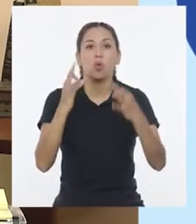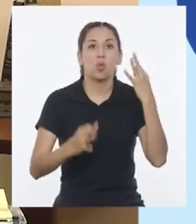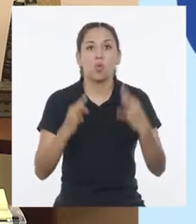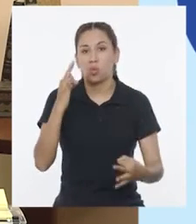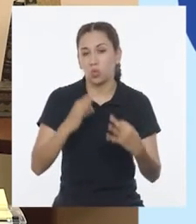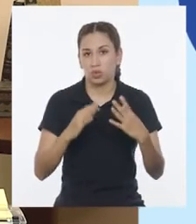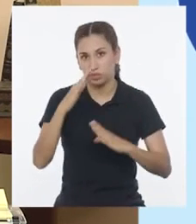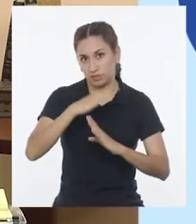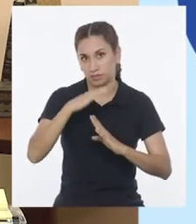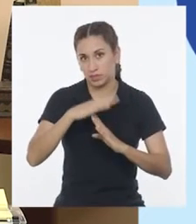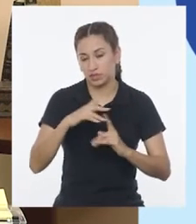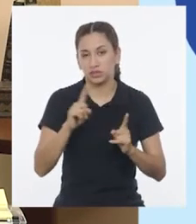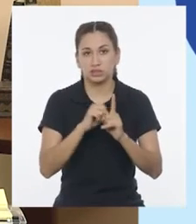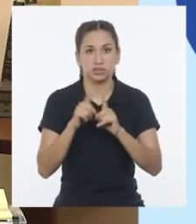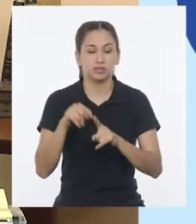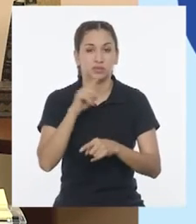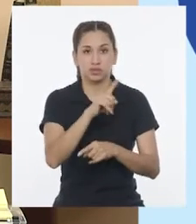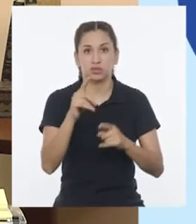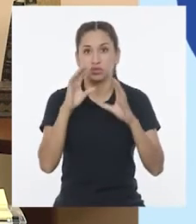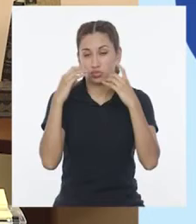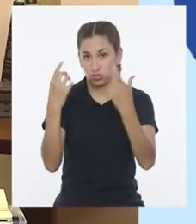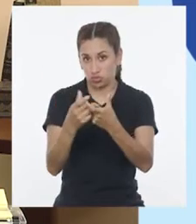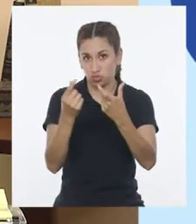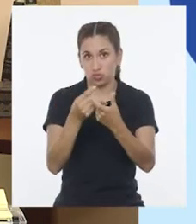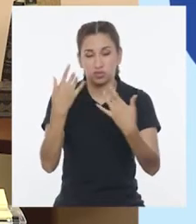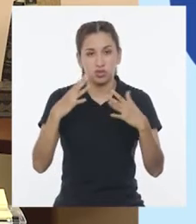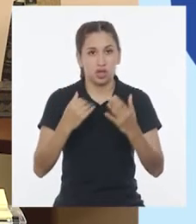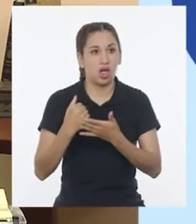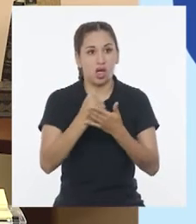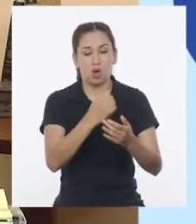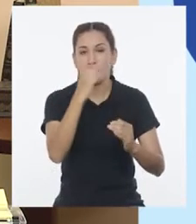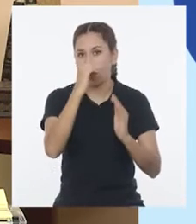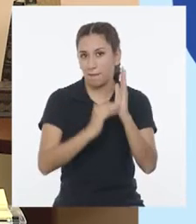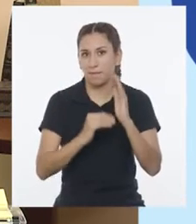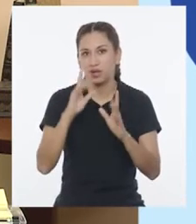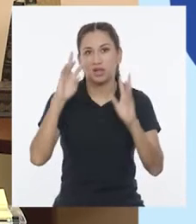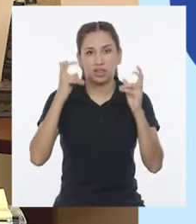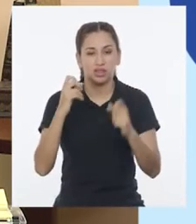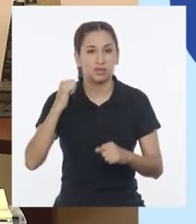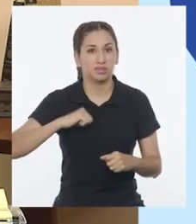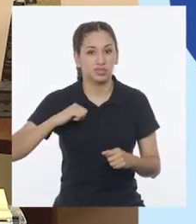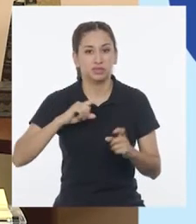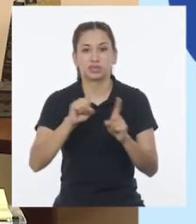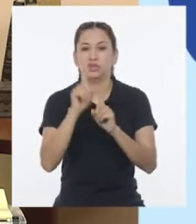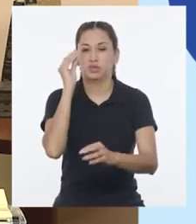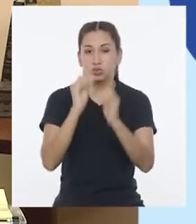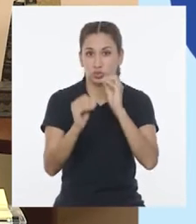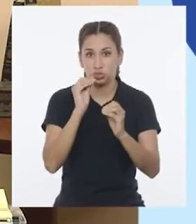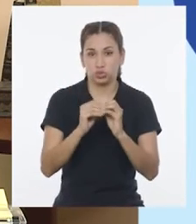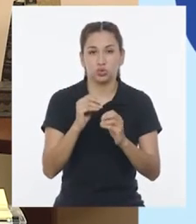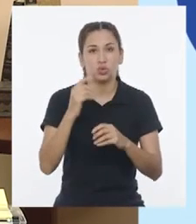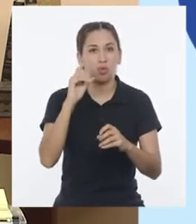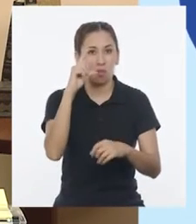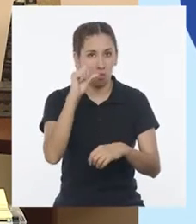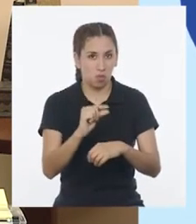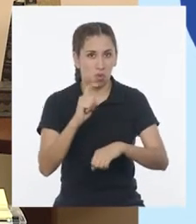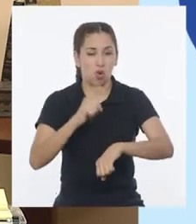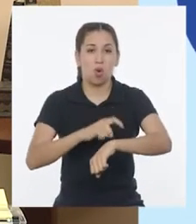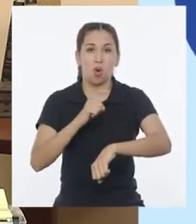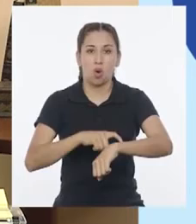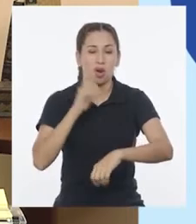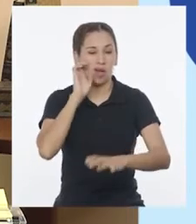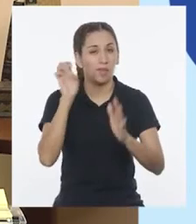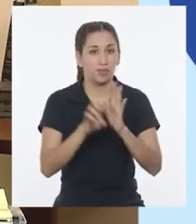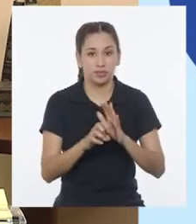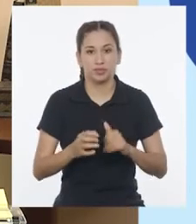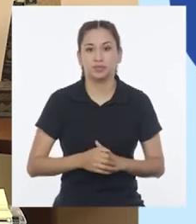locales o de los jueces de paz. Las rondas también han intervenido en disputas locales menores, de carácter civil y que